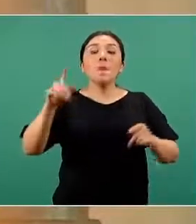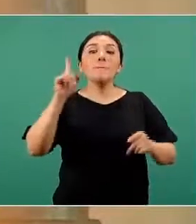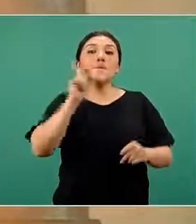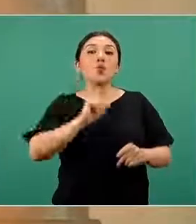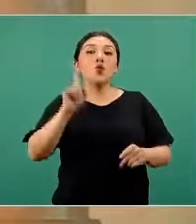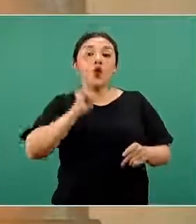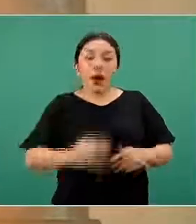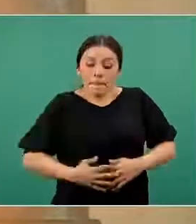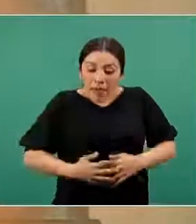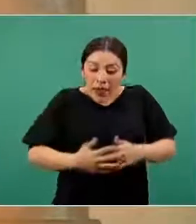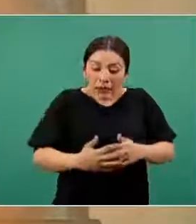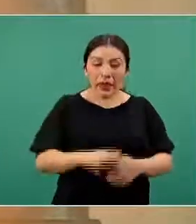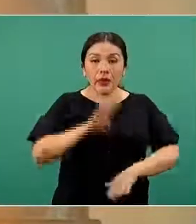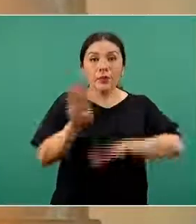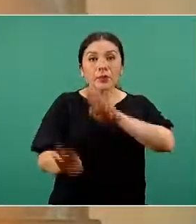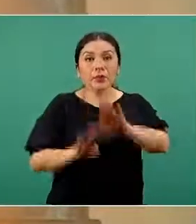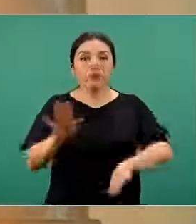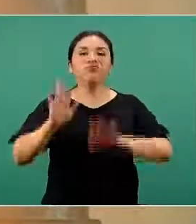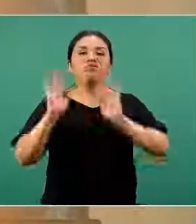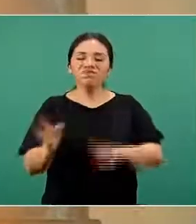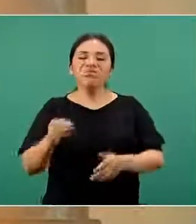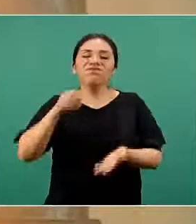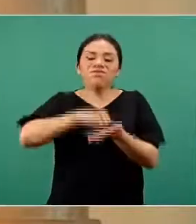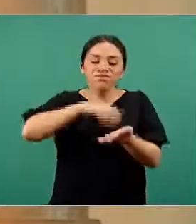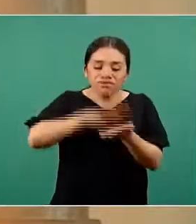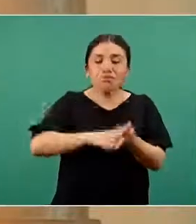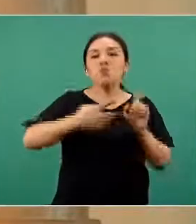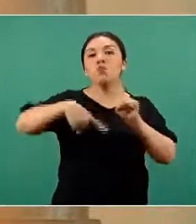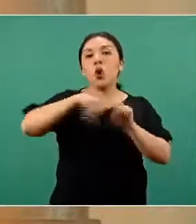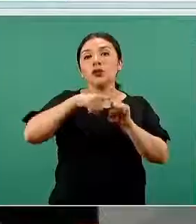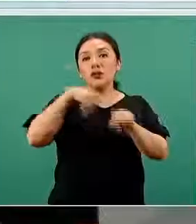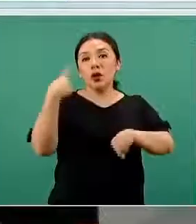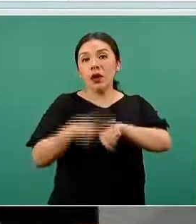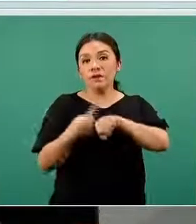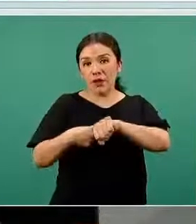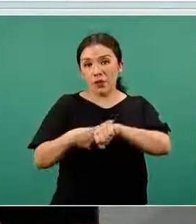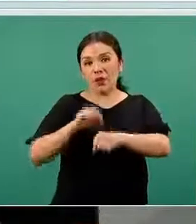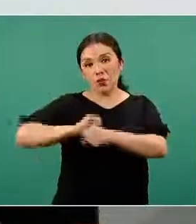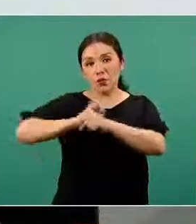muerte materna confirmados a la fecha. La que sigue, por favor.